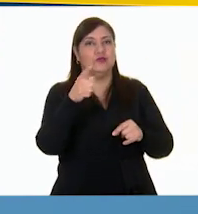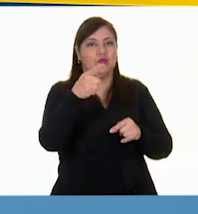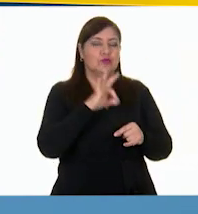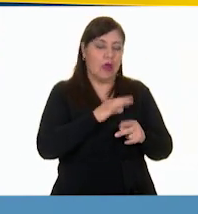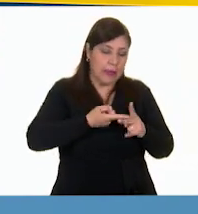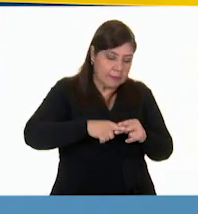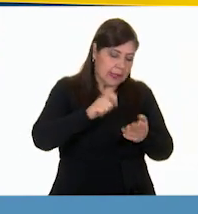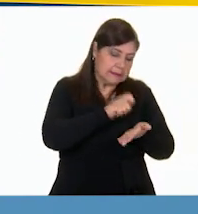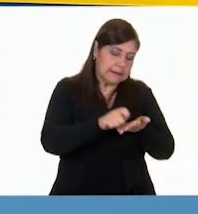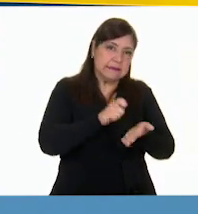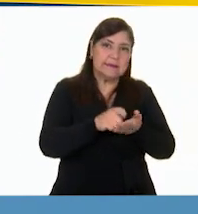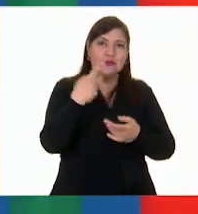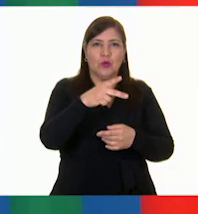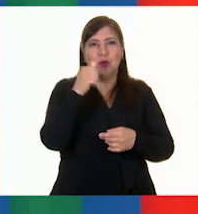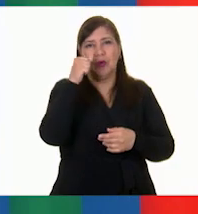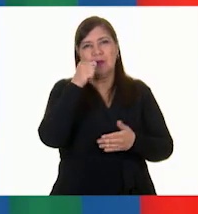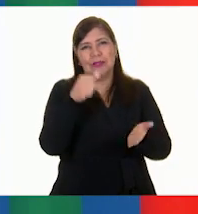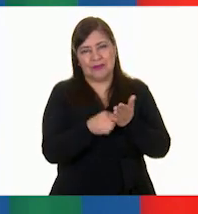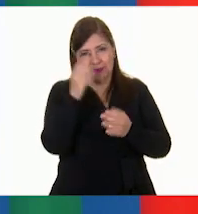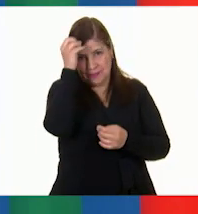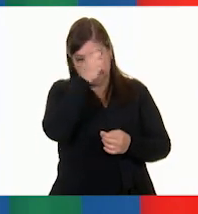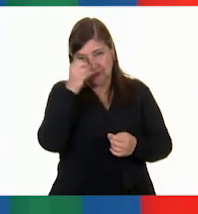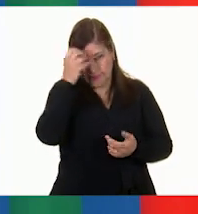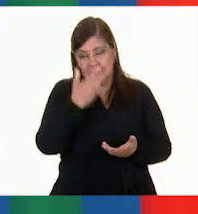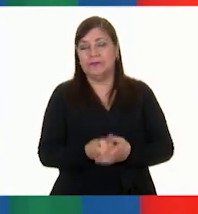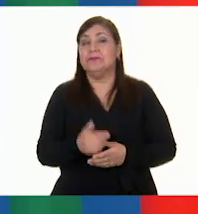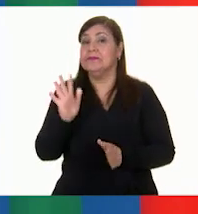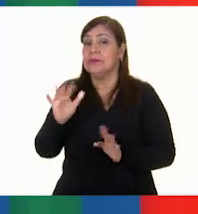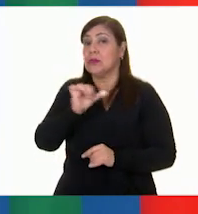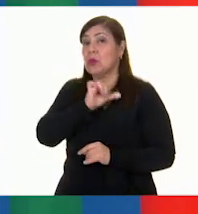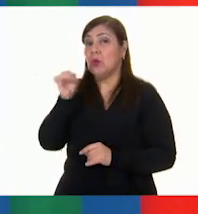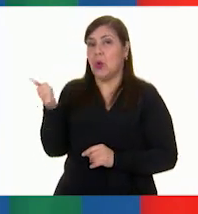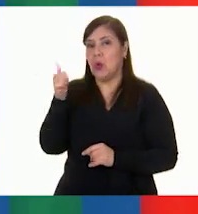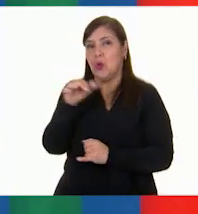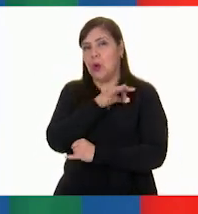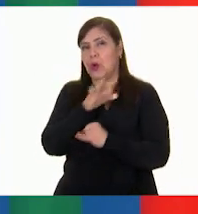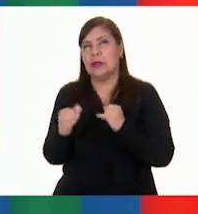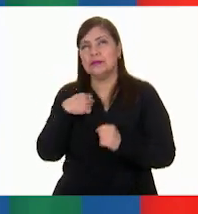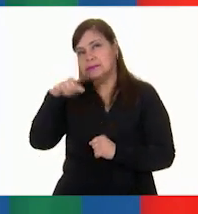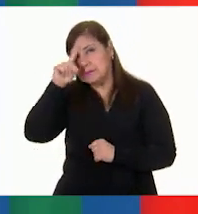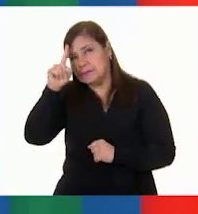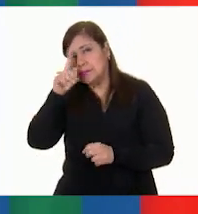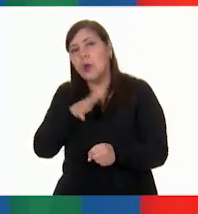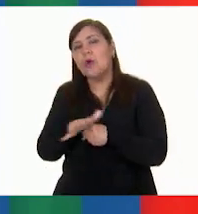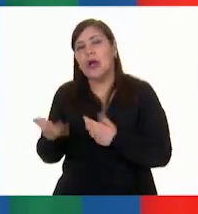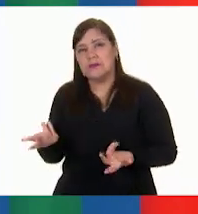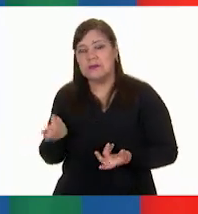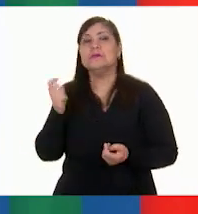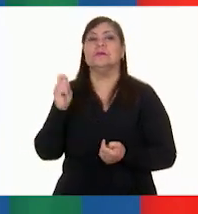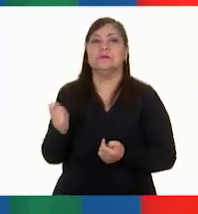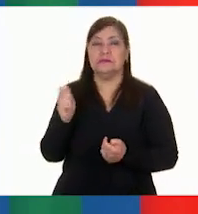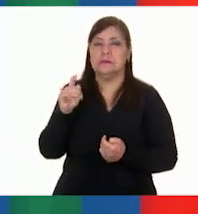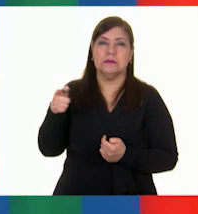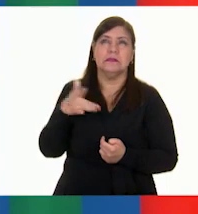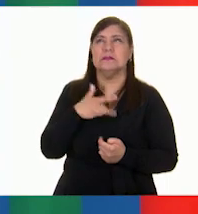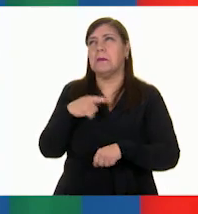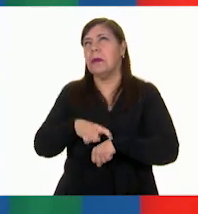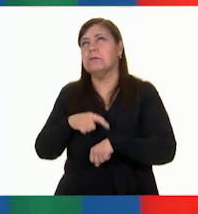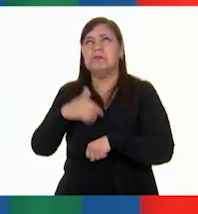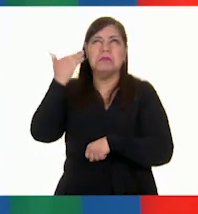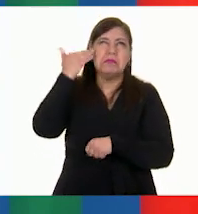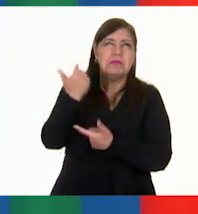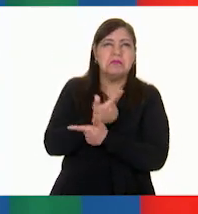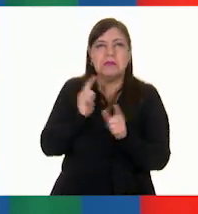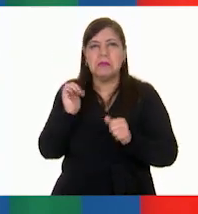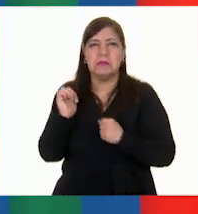de opinión. Así es, y una última recomendación, en el momento en el que ustedes tengan libre y también hasta como un poco de